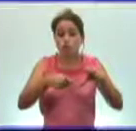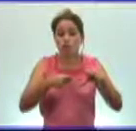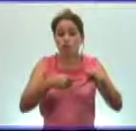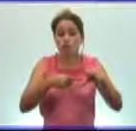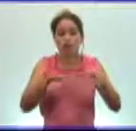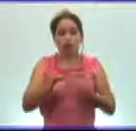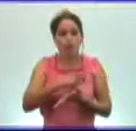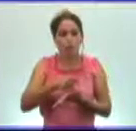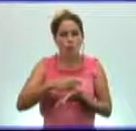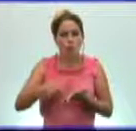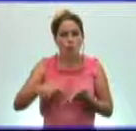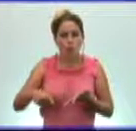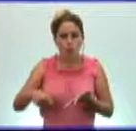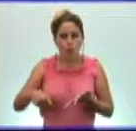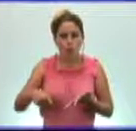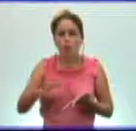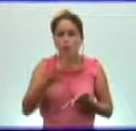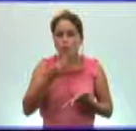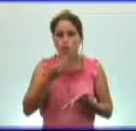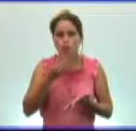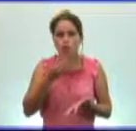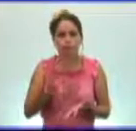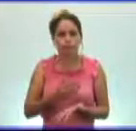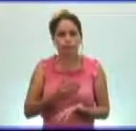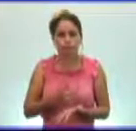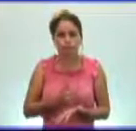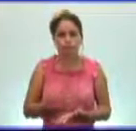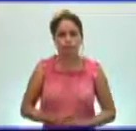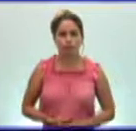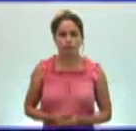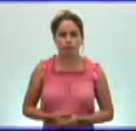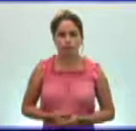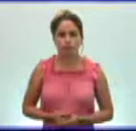un tiempo para que puedan copiar en sus cuadernos de trabajo.